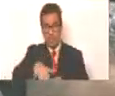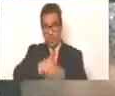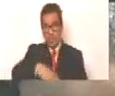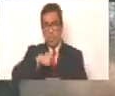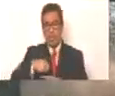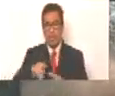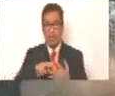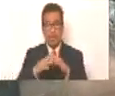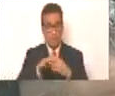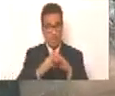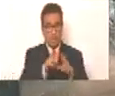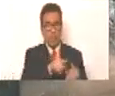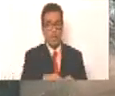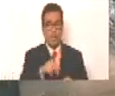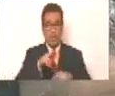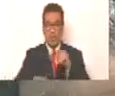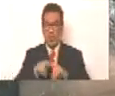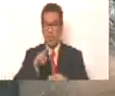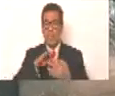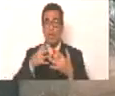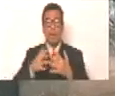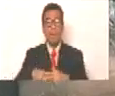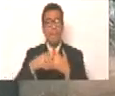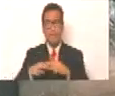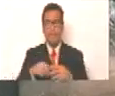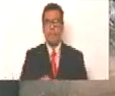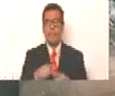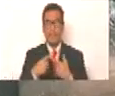en la fábrica, en la escuela, en los distintos